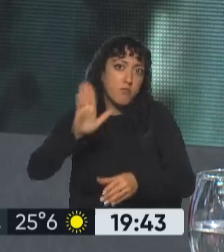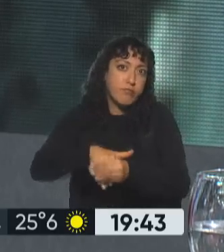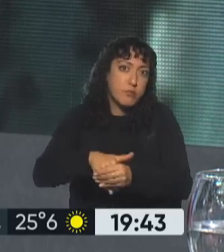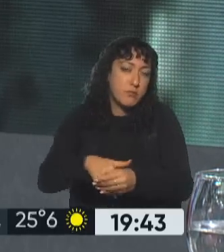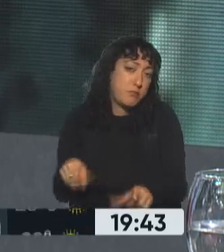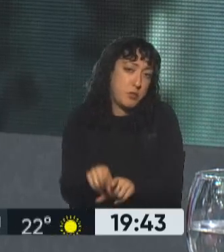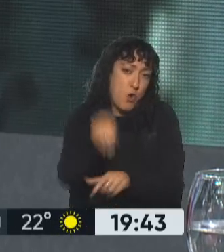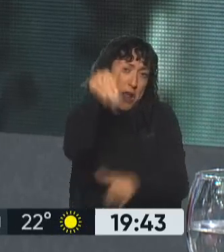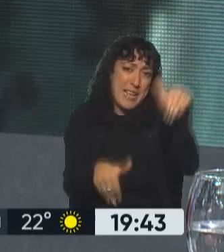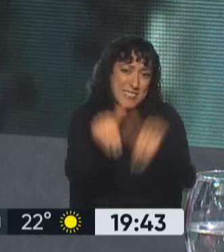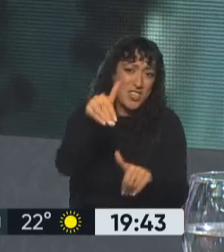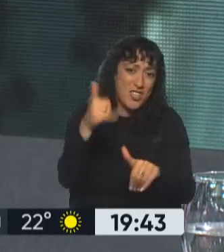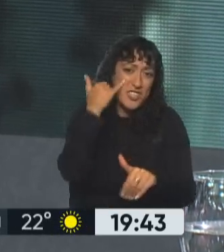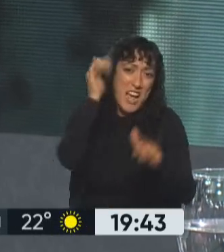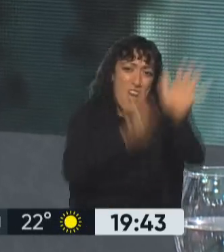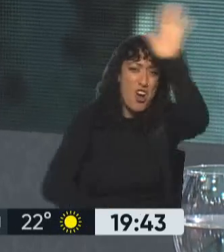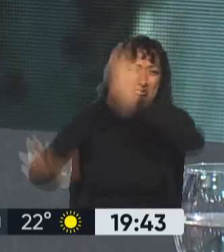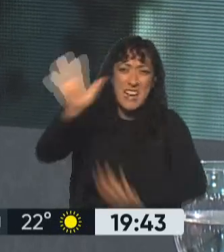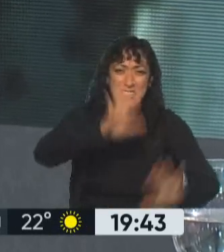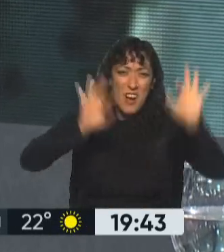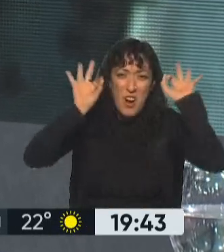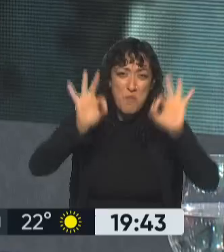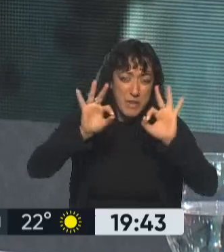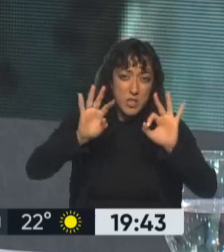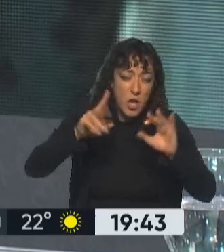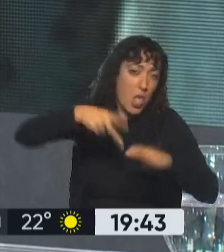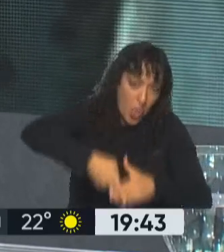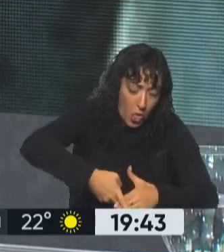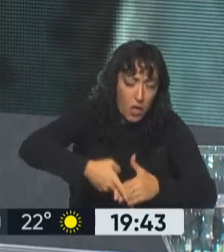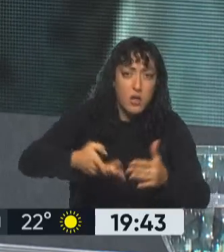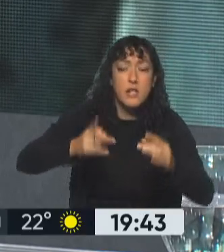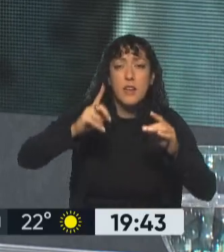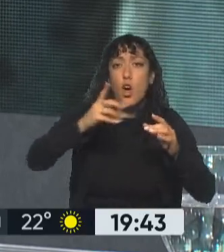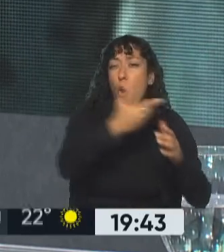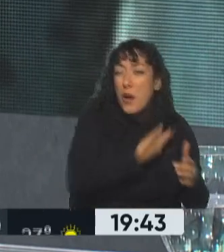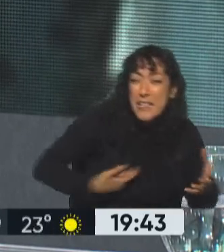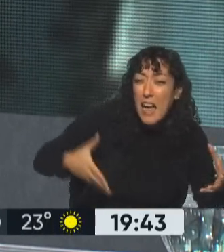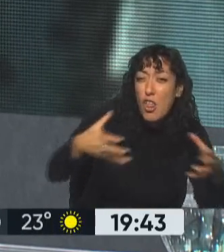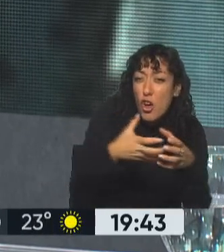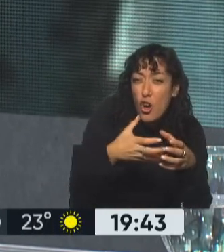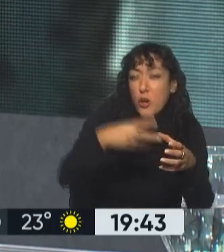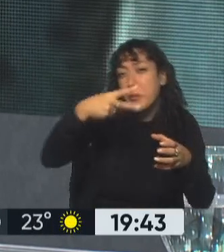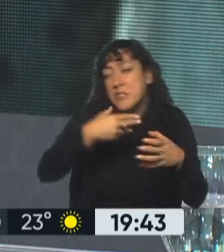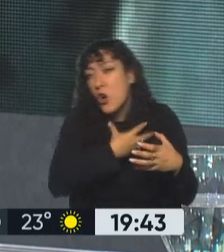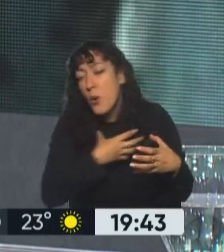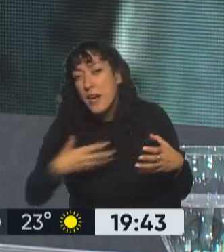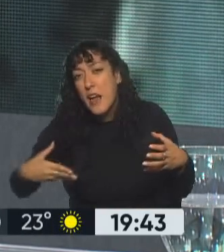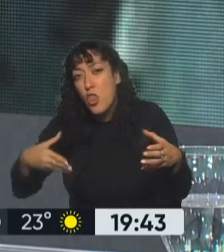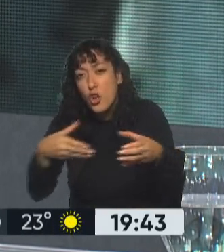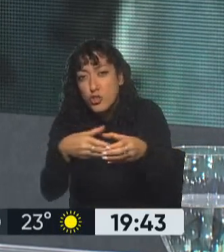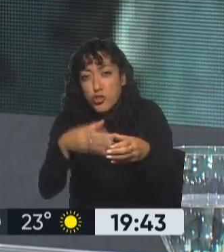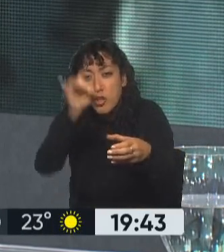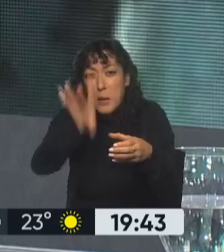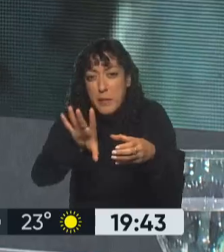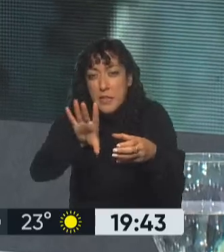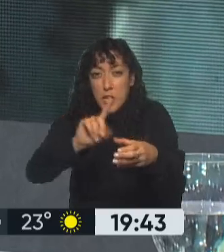una elección para la que ya estaba todo el operativo armado y además no solo para la categoría de gobernador y vicegobernador en este caso, porque punto, se podría